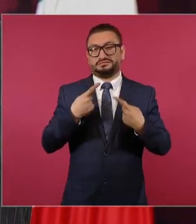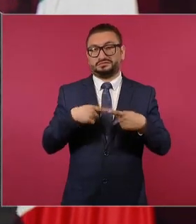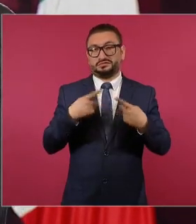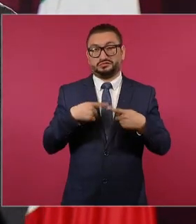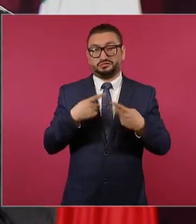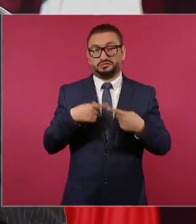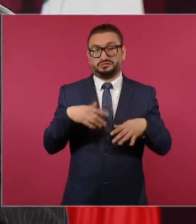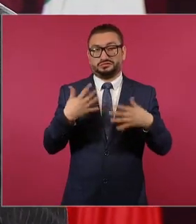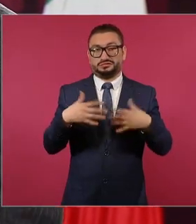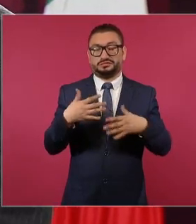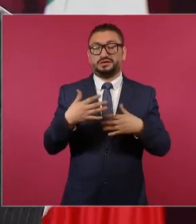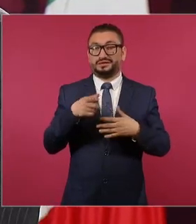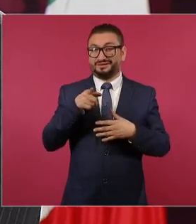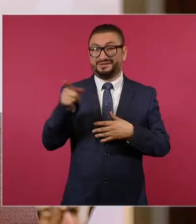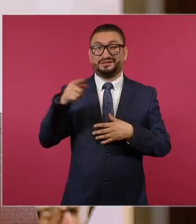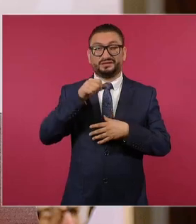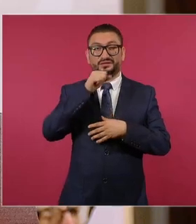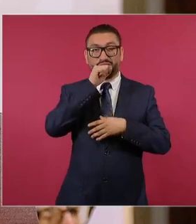Pero así se anunciaban.